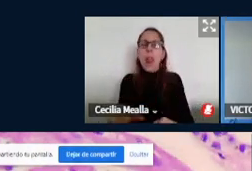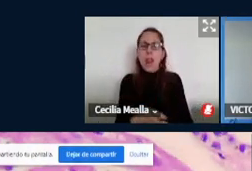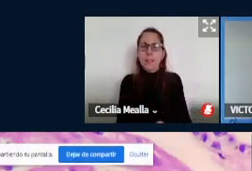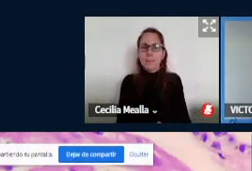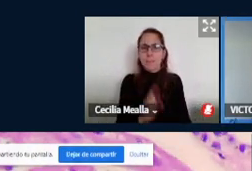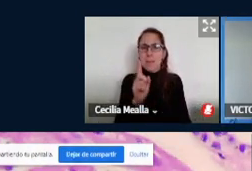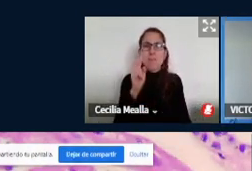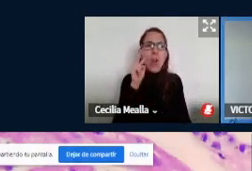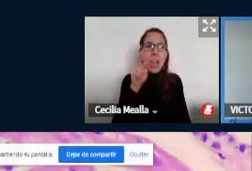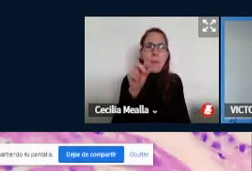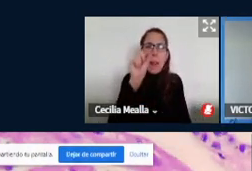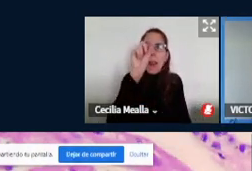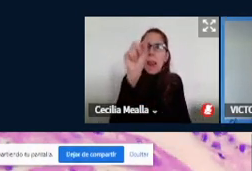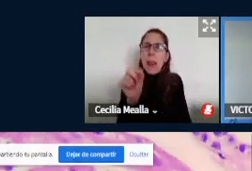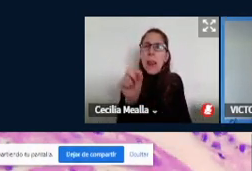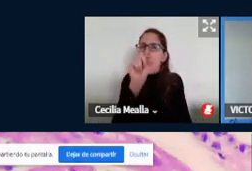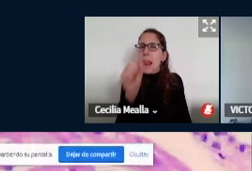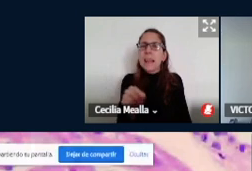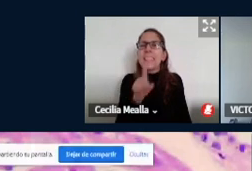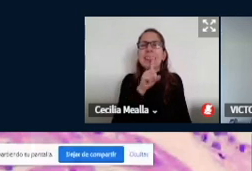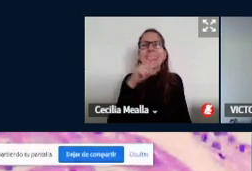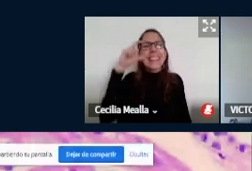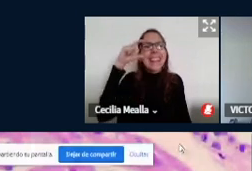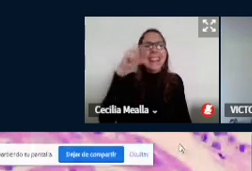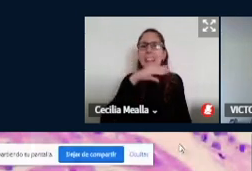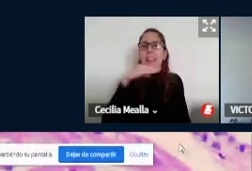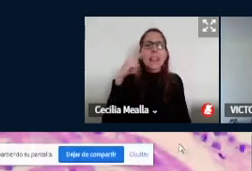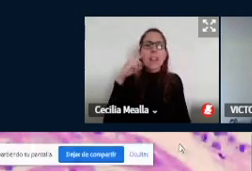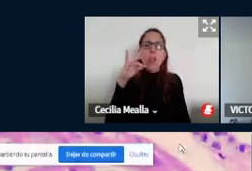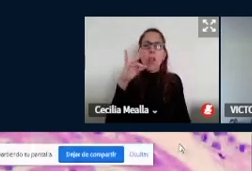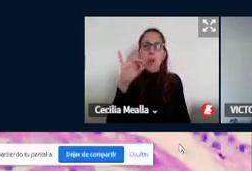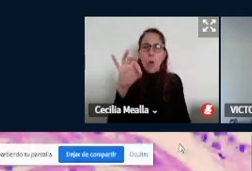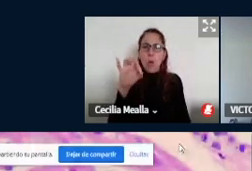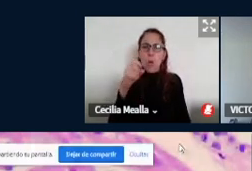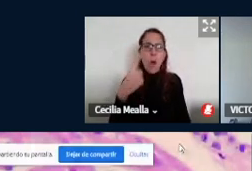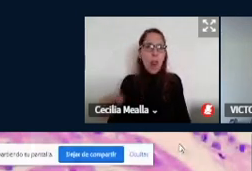Esto que vemos acá. ¿Qué tejido es?